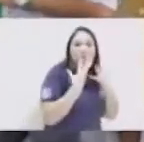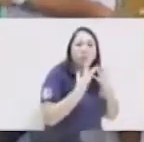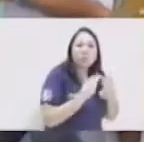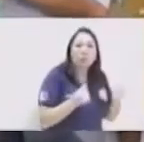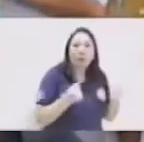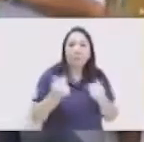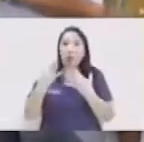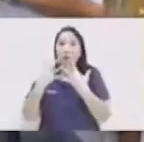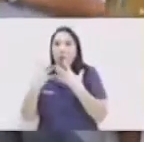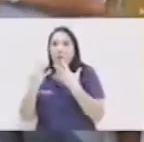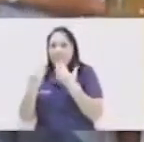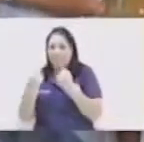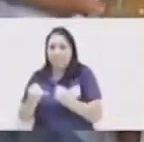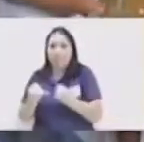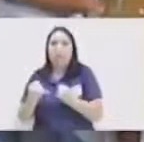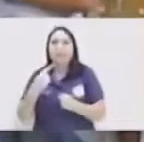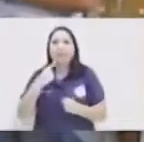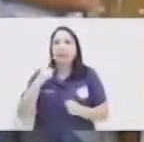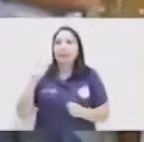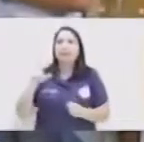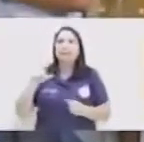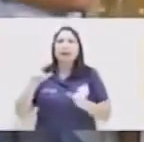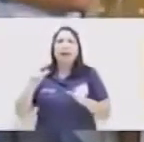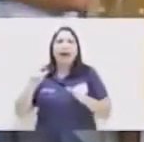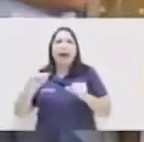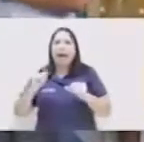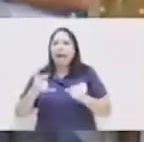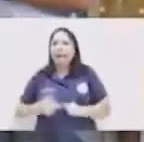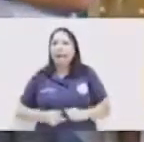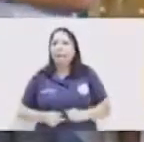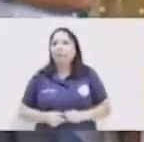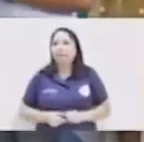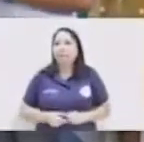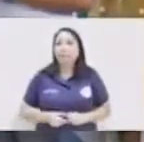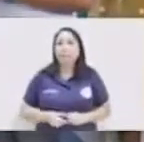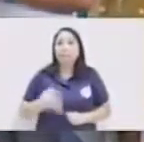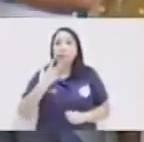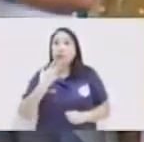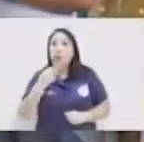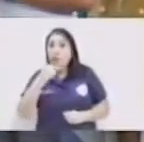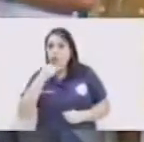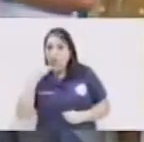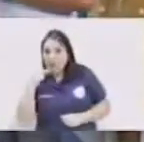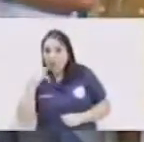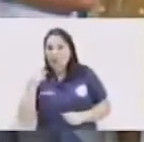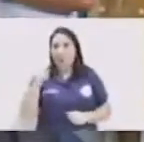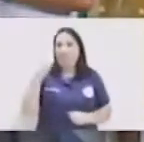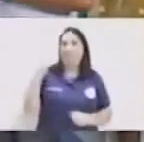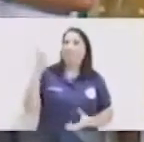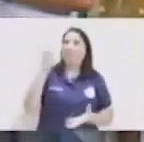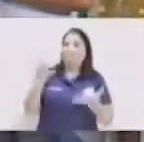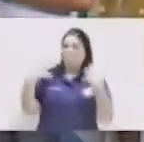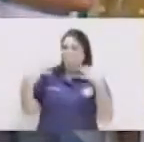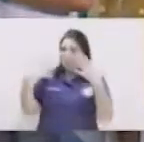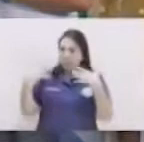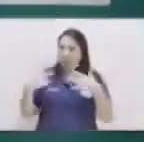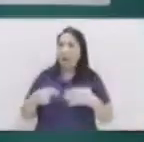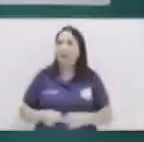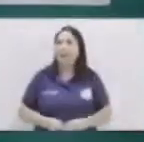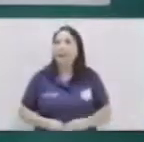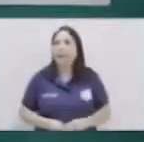hambre, y también está asociado a lo que es el amor, ya que el color rojo pues es un elemento importante que